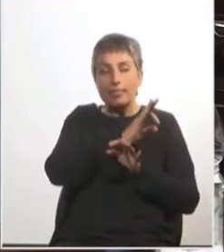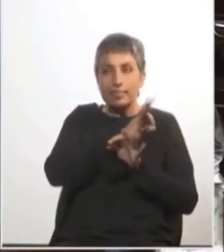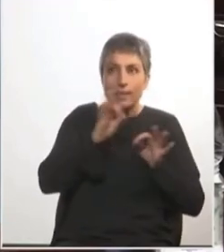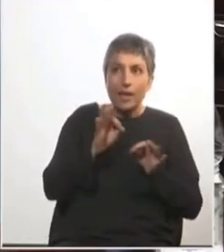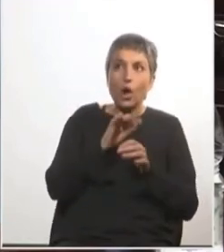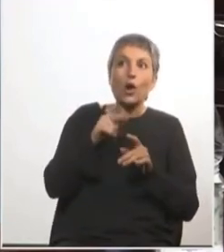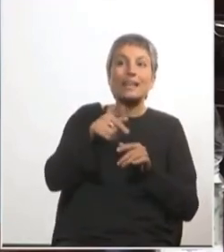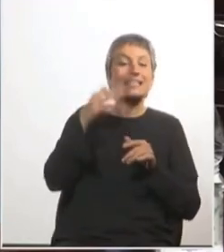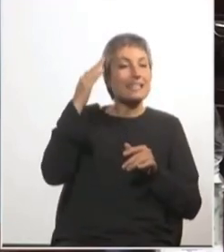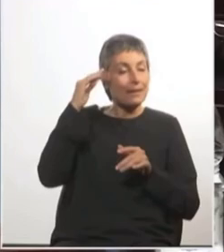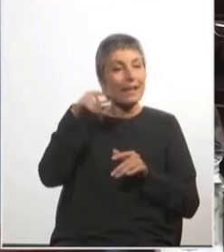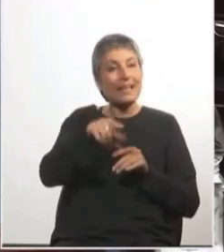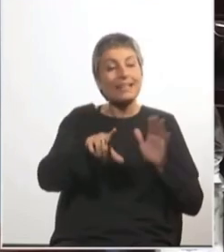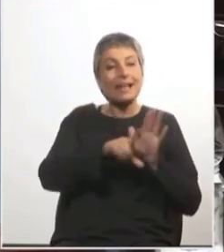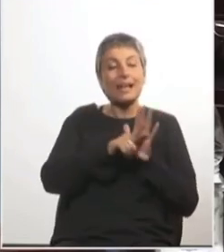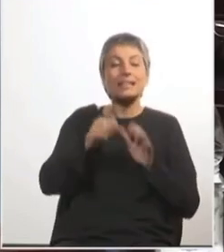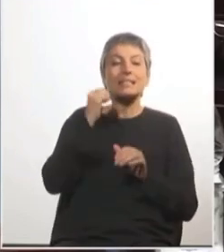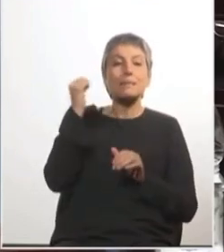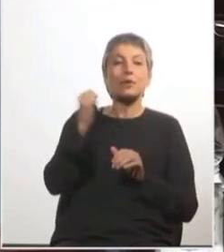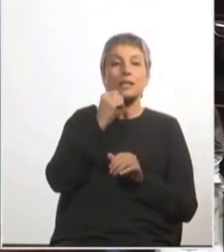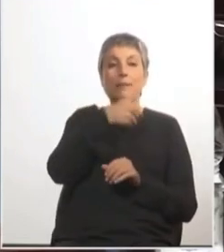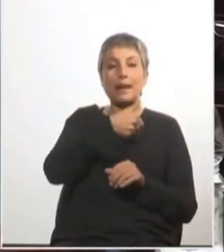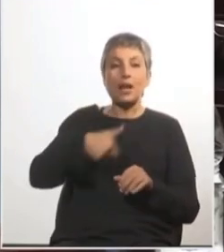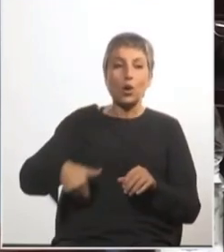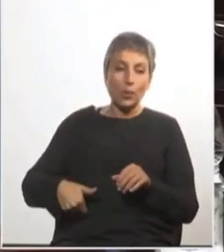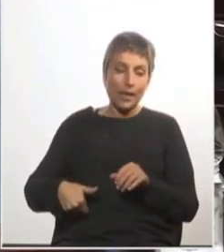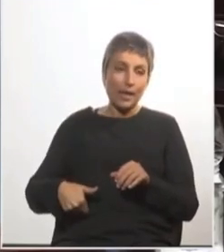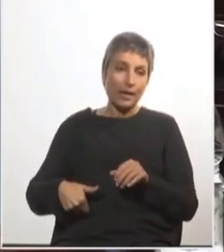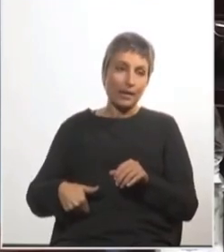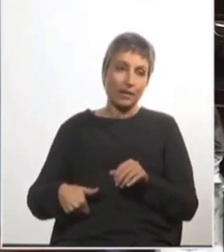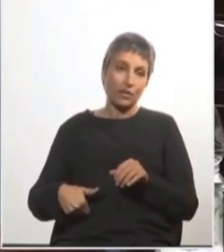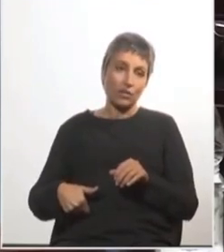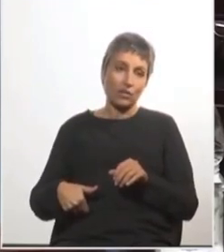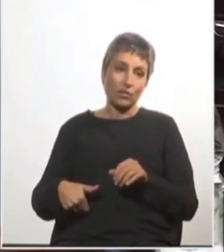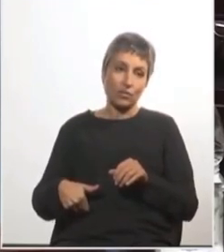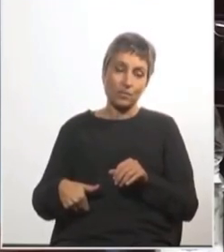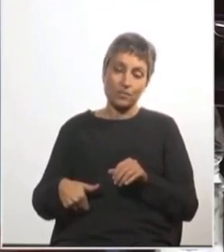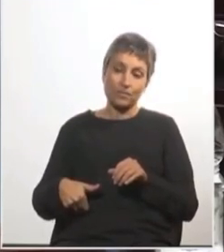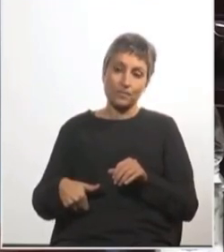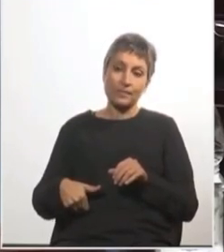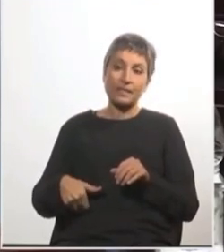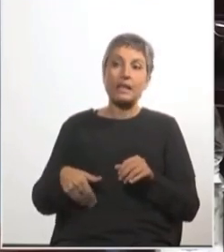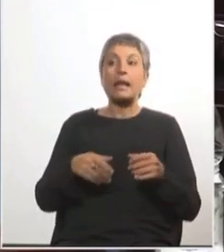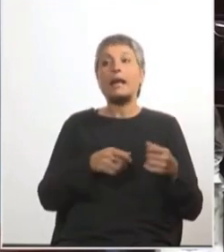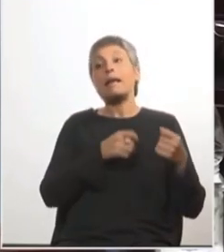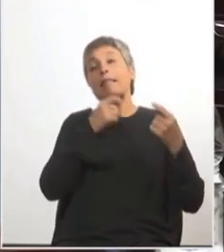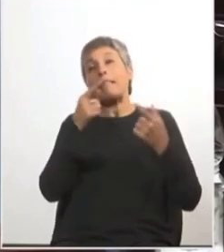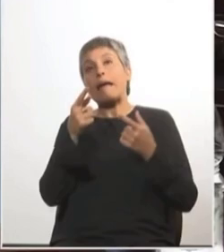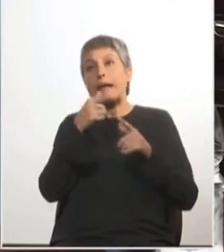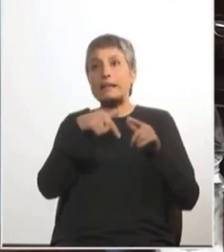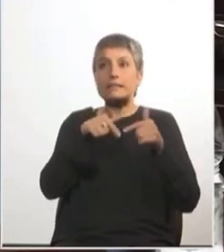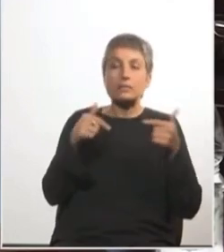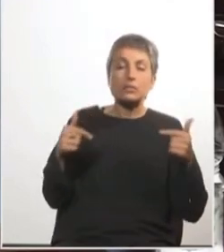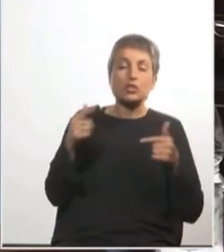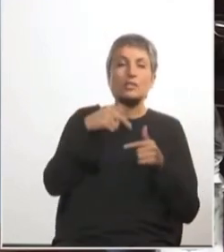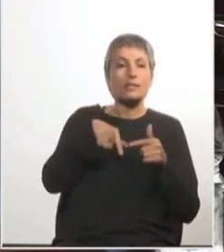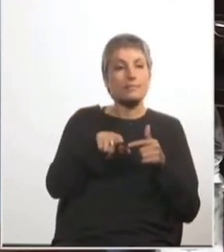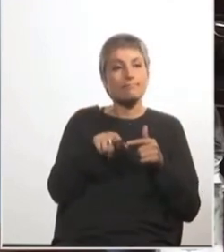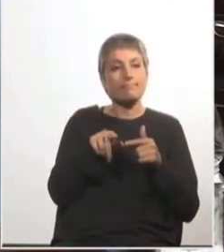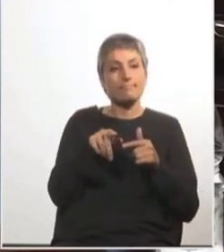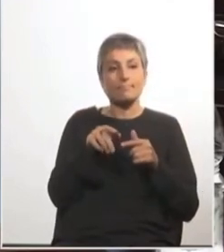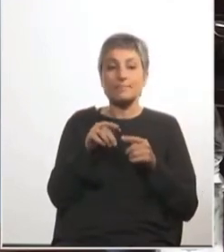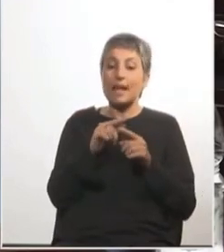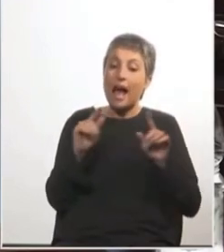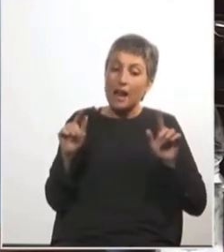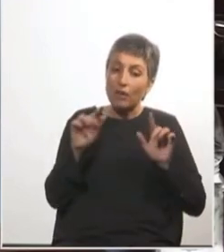que esta es una ley importante para el gobierno y llevar agua para el molino. Algo de agua quedó